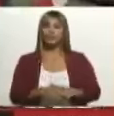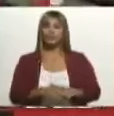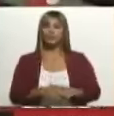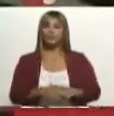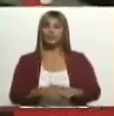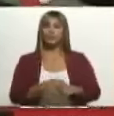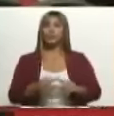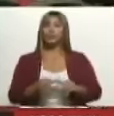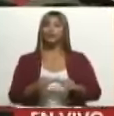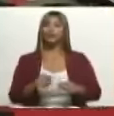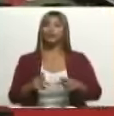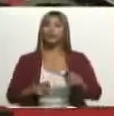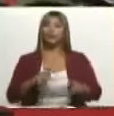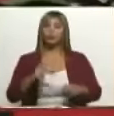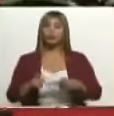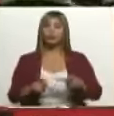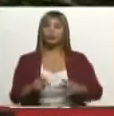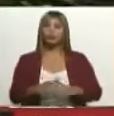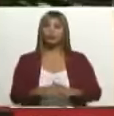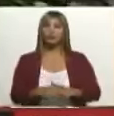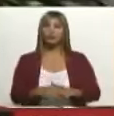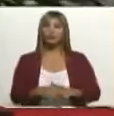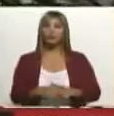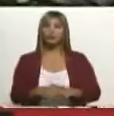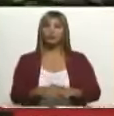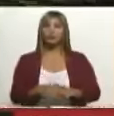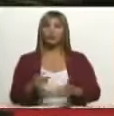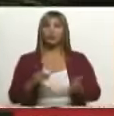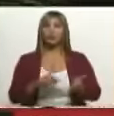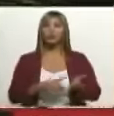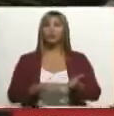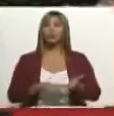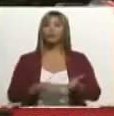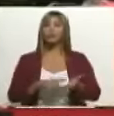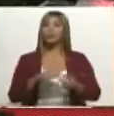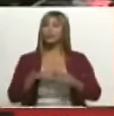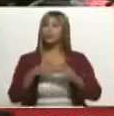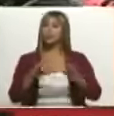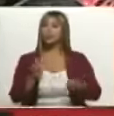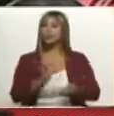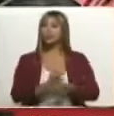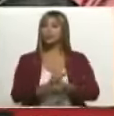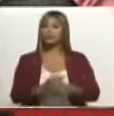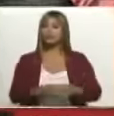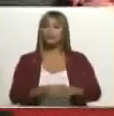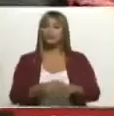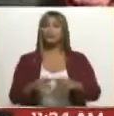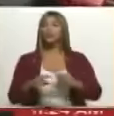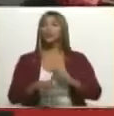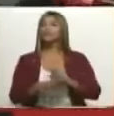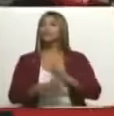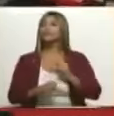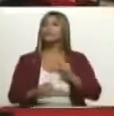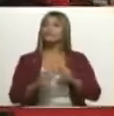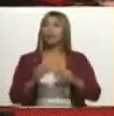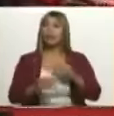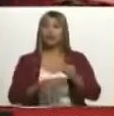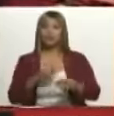que continúe su proceso, el cumplimiento de las penas, pues, por los delitos que ellos